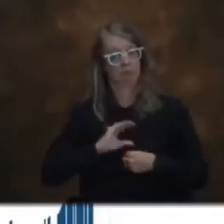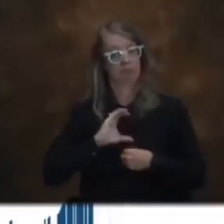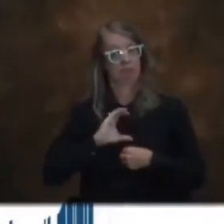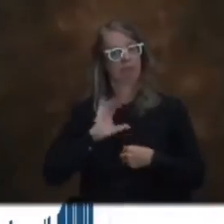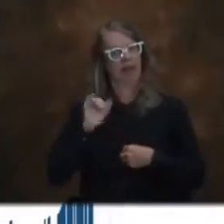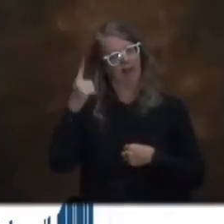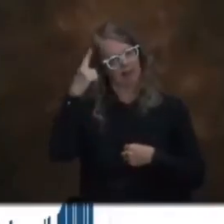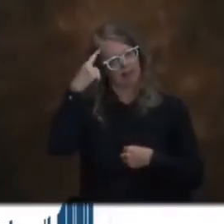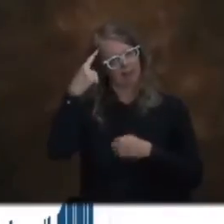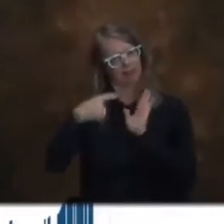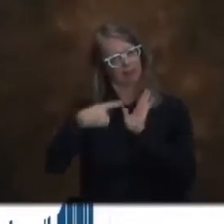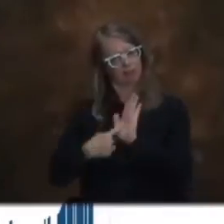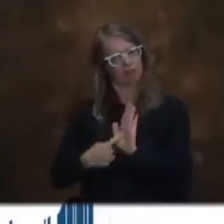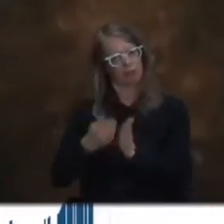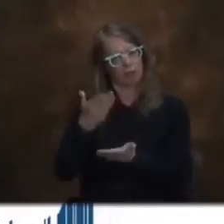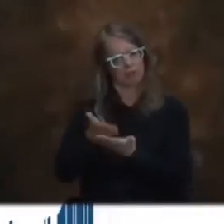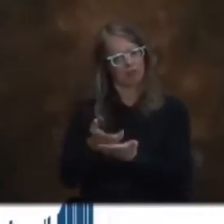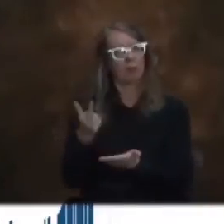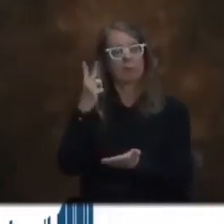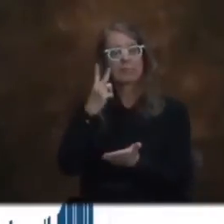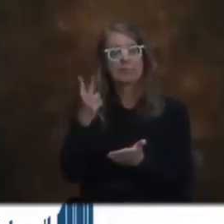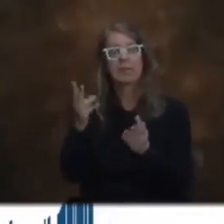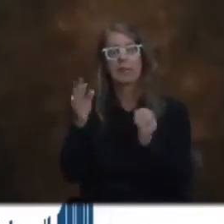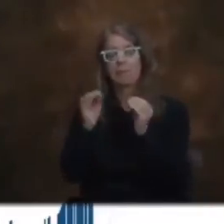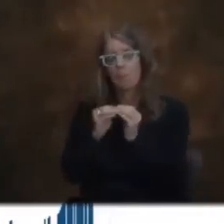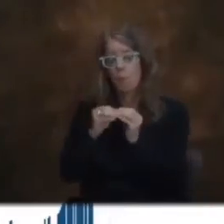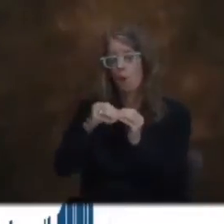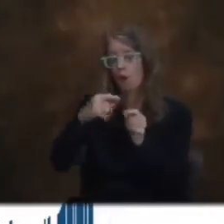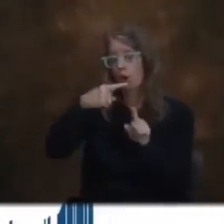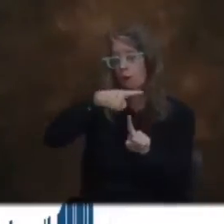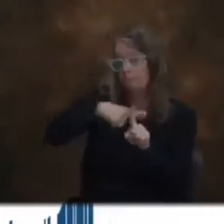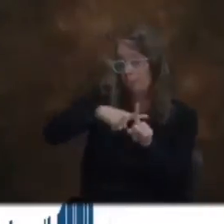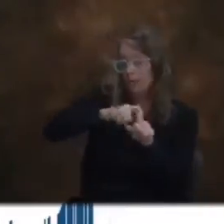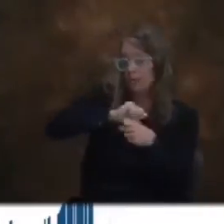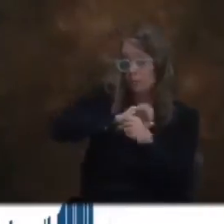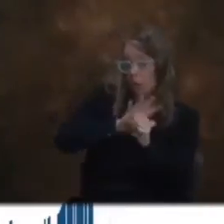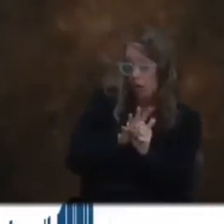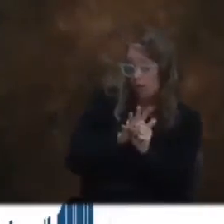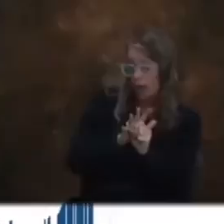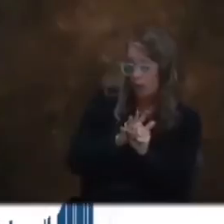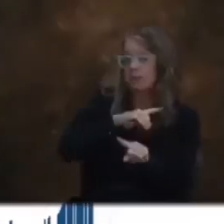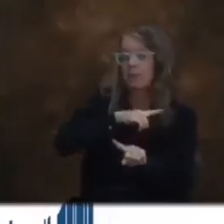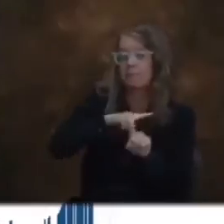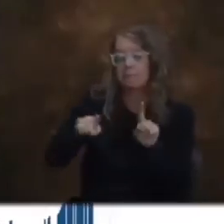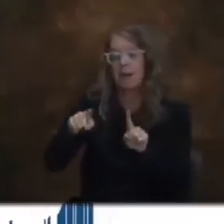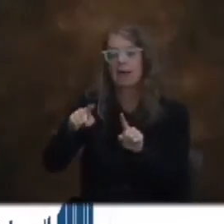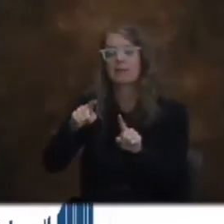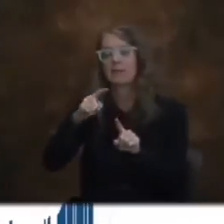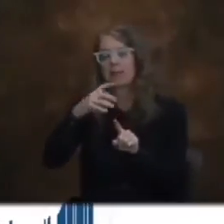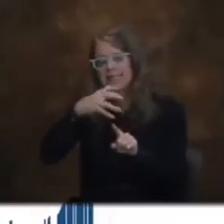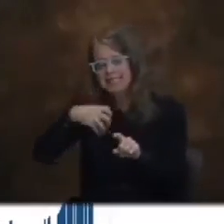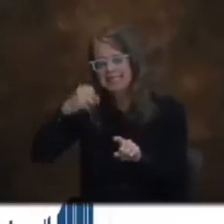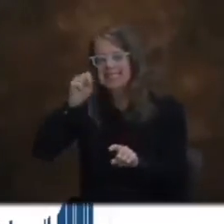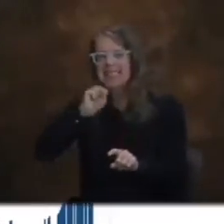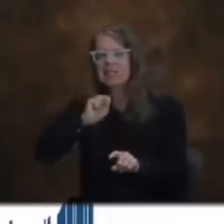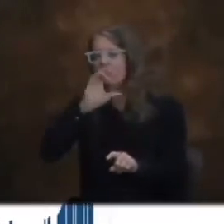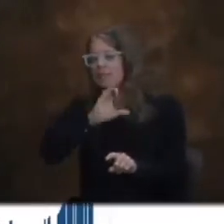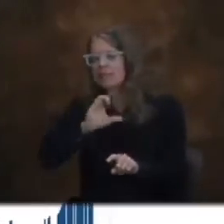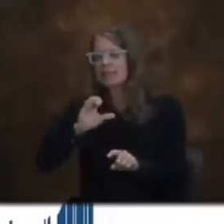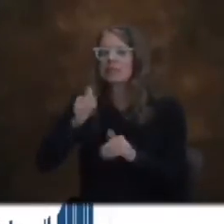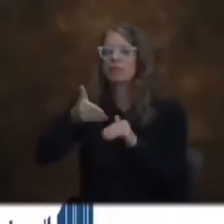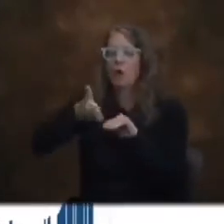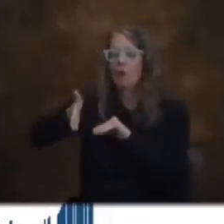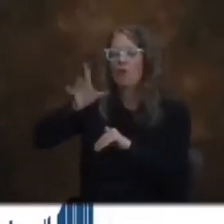estamos viendo más casos pero las personas mayores de edad son las personas que han recibido la vacuna y